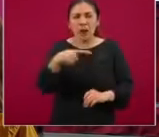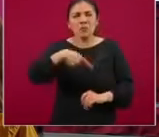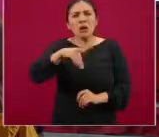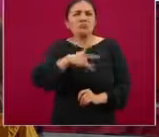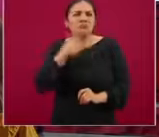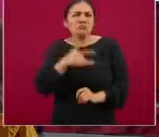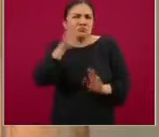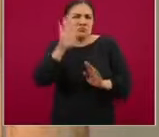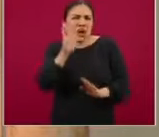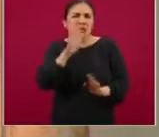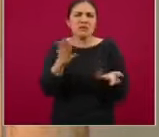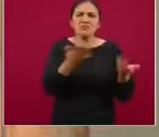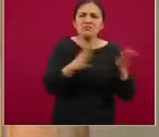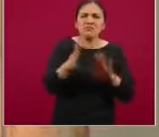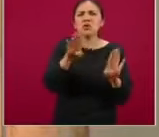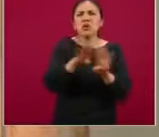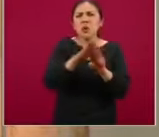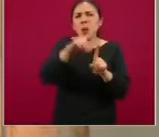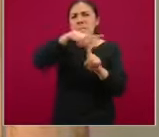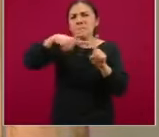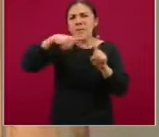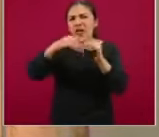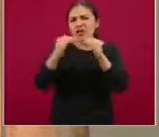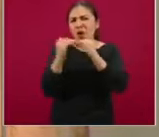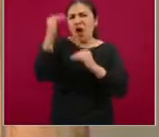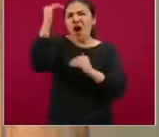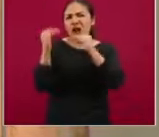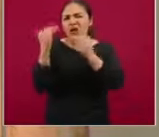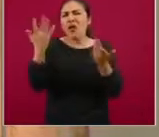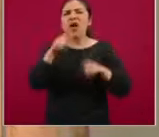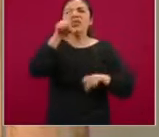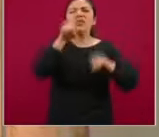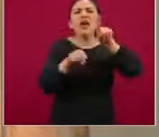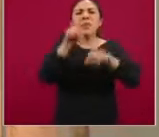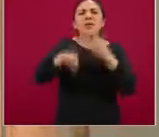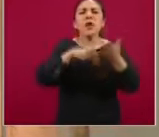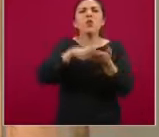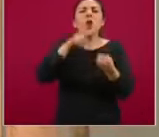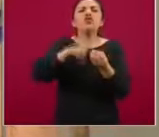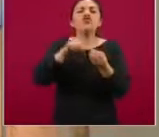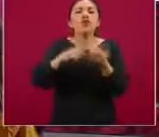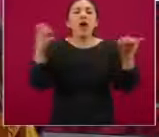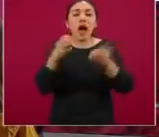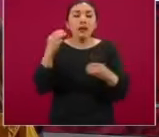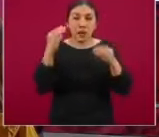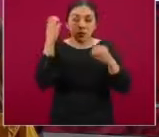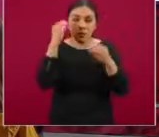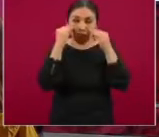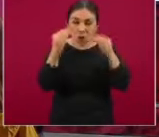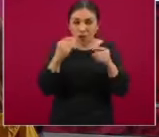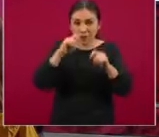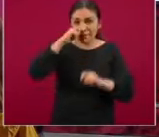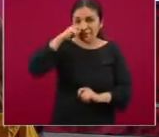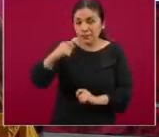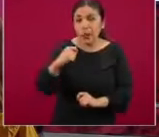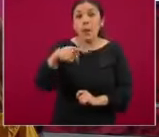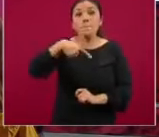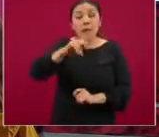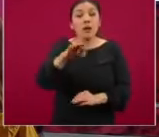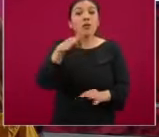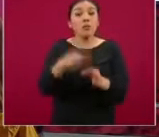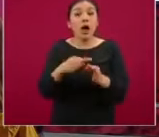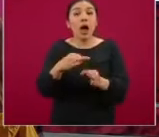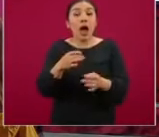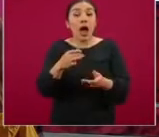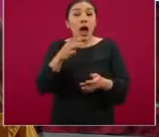es que está entre medio y alto dependiendo del ambiente o el escenario en el cual se toma la prueba, pero su especificidad sí es